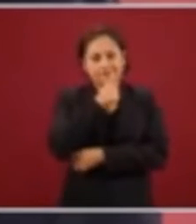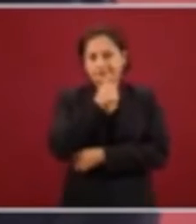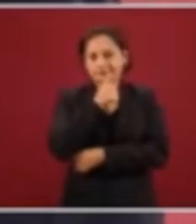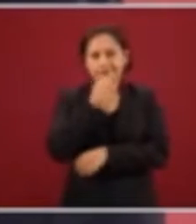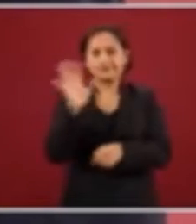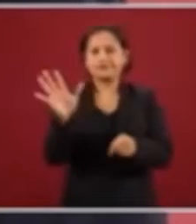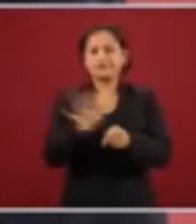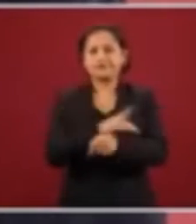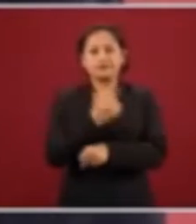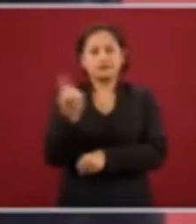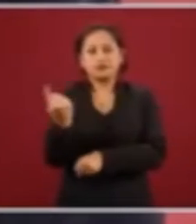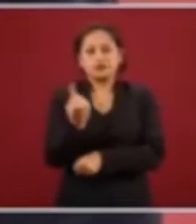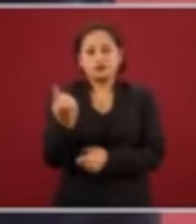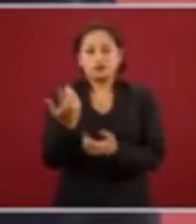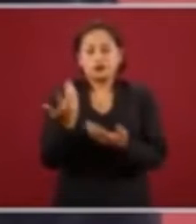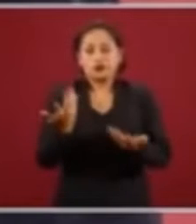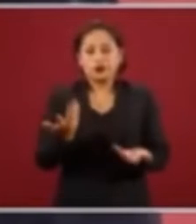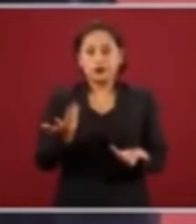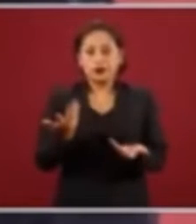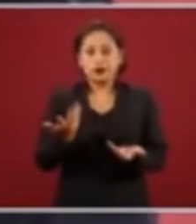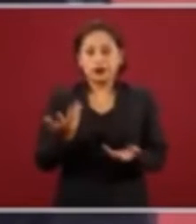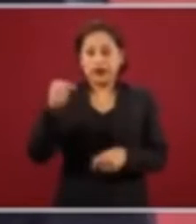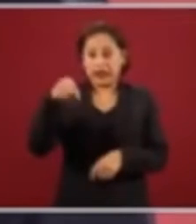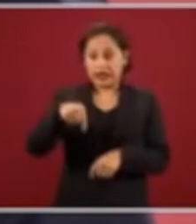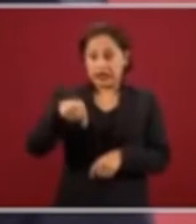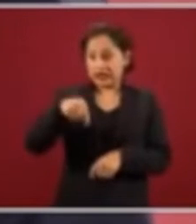no tengo el canal